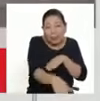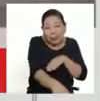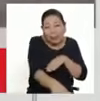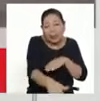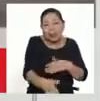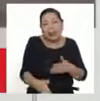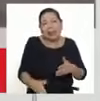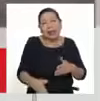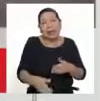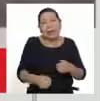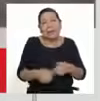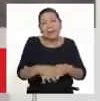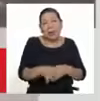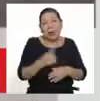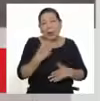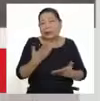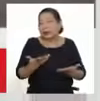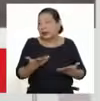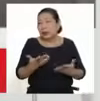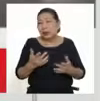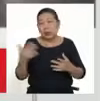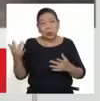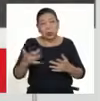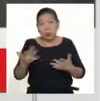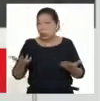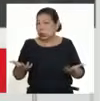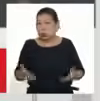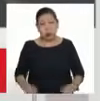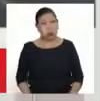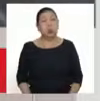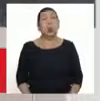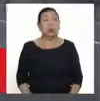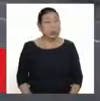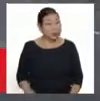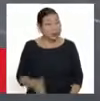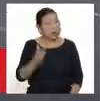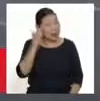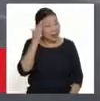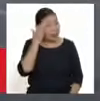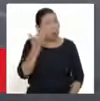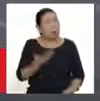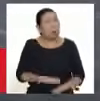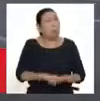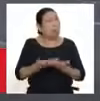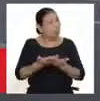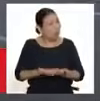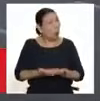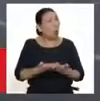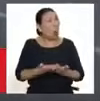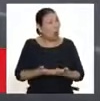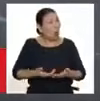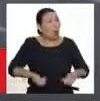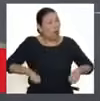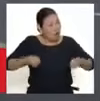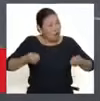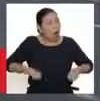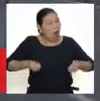donde se encontraba el infortunado hombre. Grupo electrógeno, Romy, que uno sabe que pesa varias